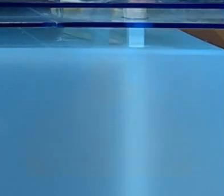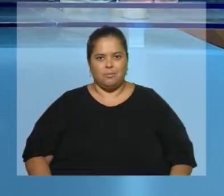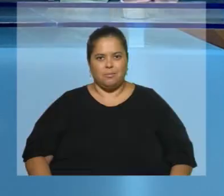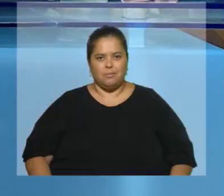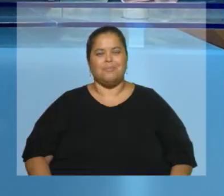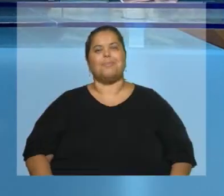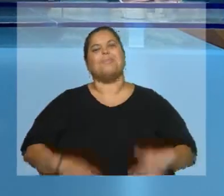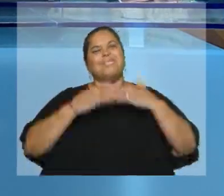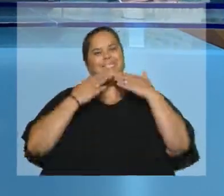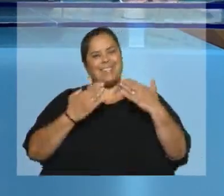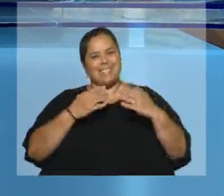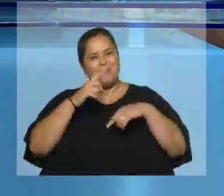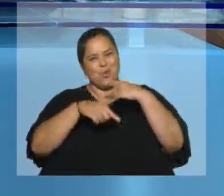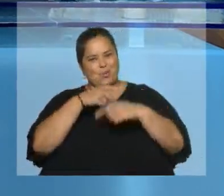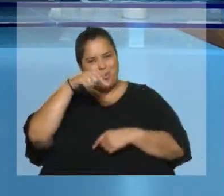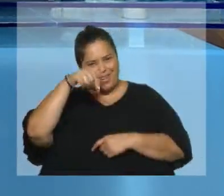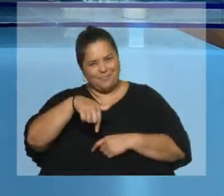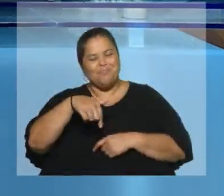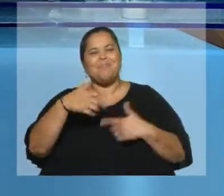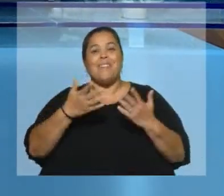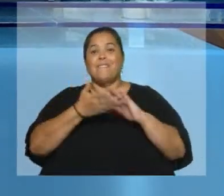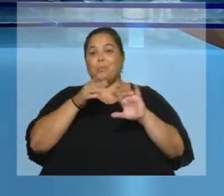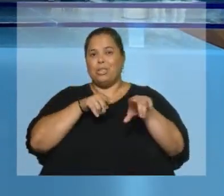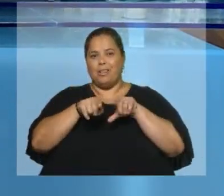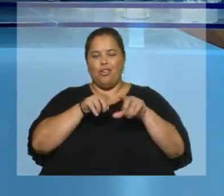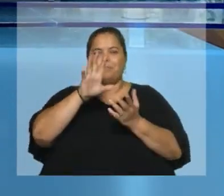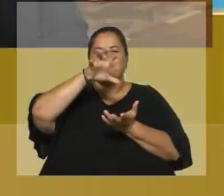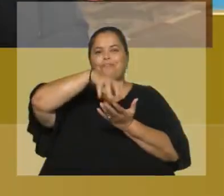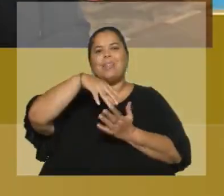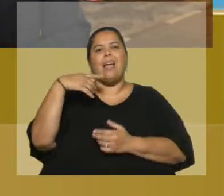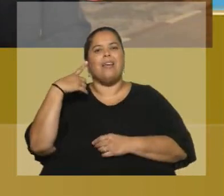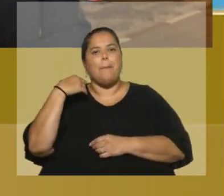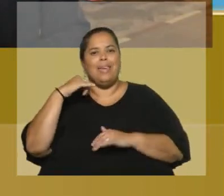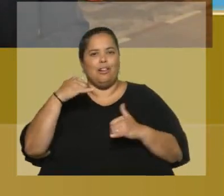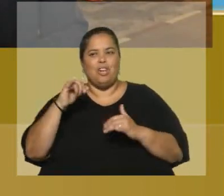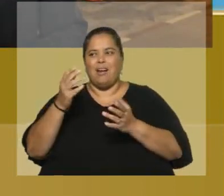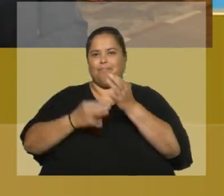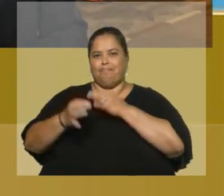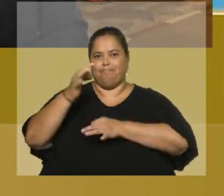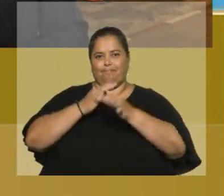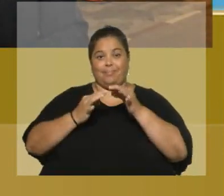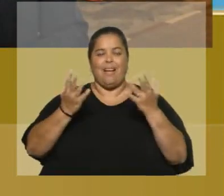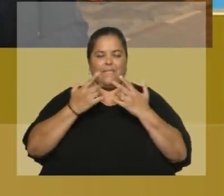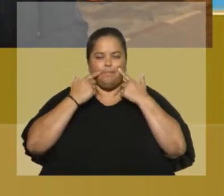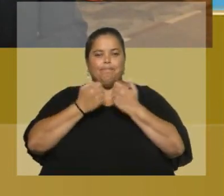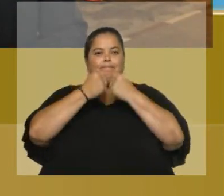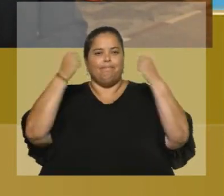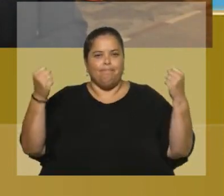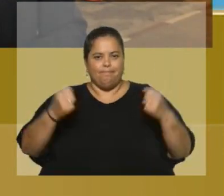Gracias por continuar con nosotros. Nos vamos a exteriores. Con Camilo Delelli, que hoy nos había dado un titular. Ahora lo podemos ampliar,